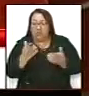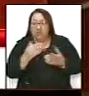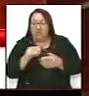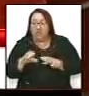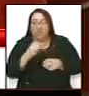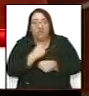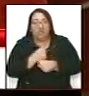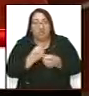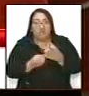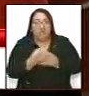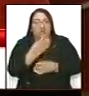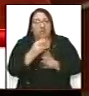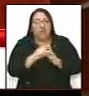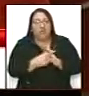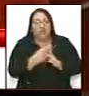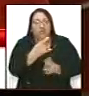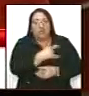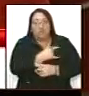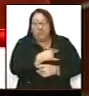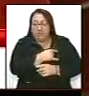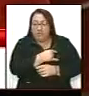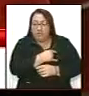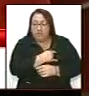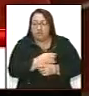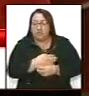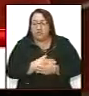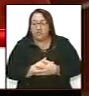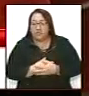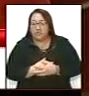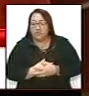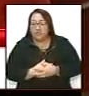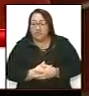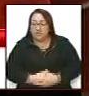va a funcionar esa universidad. Y efectivamente ya